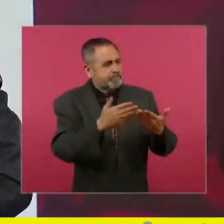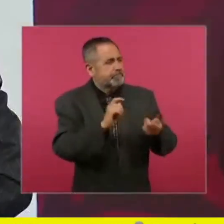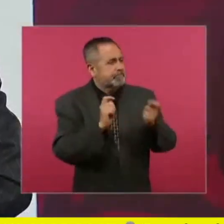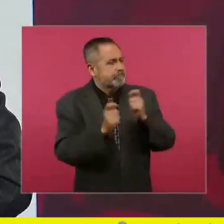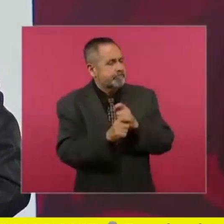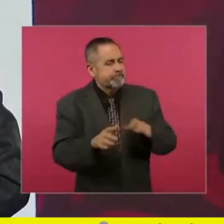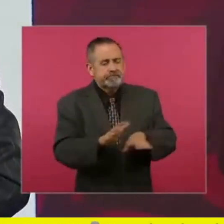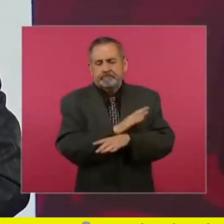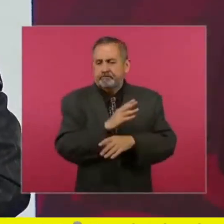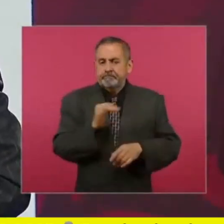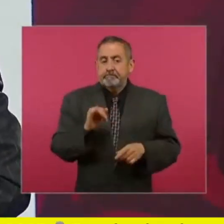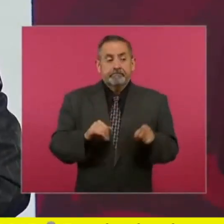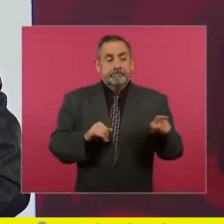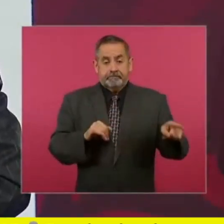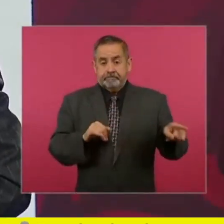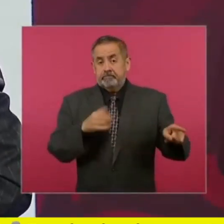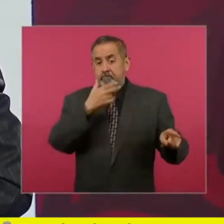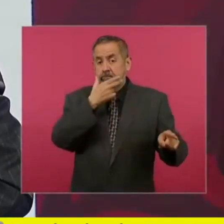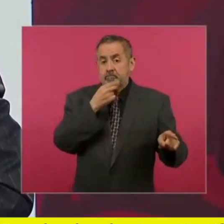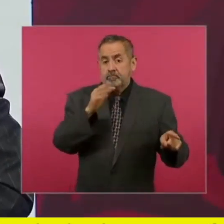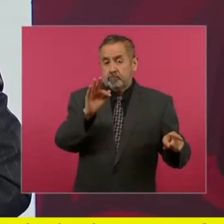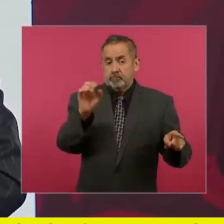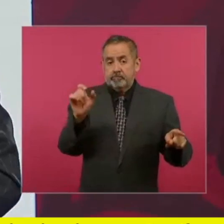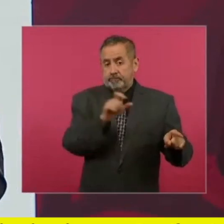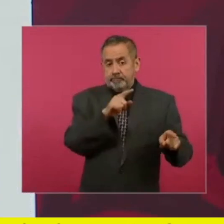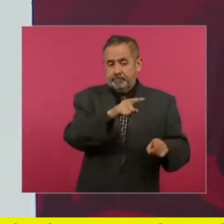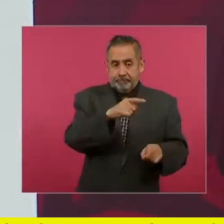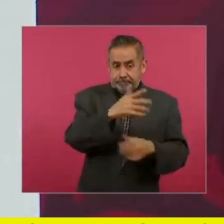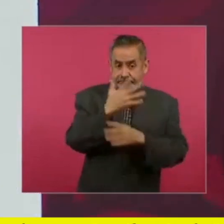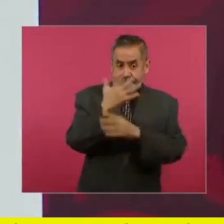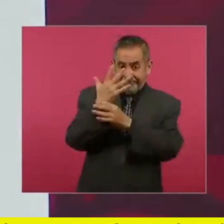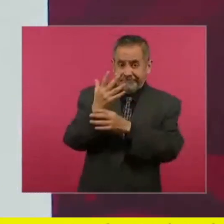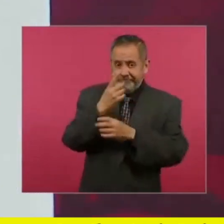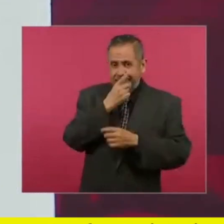pues el señor dice que se arrepiente